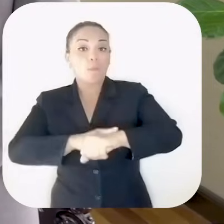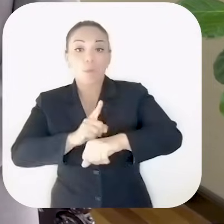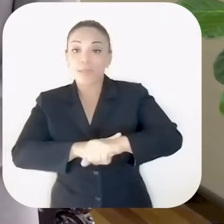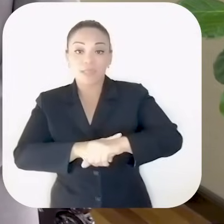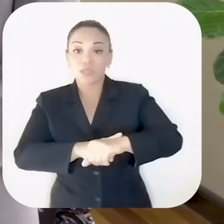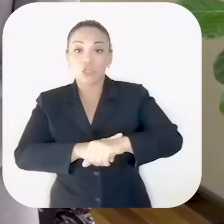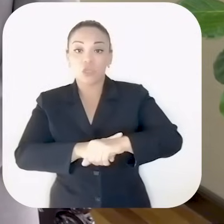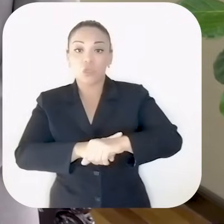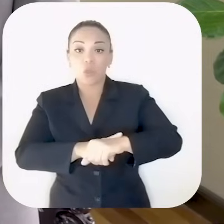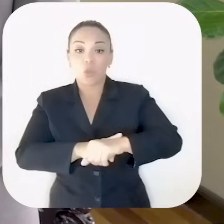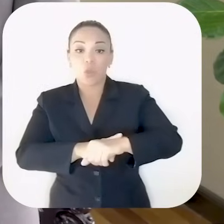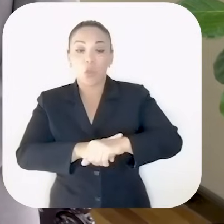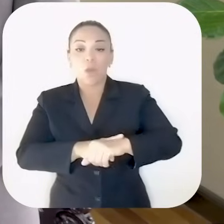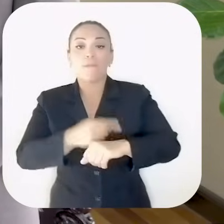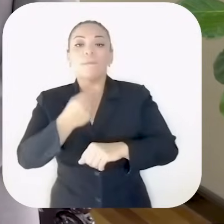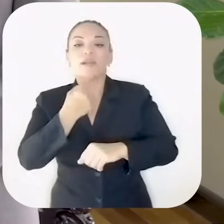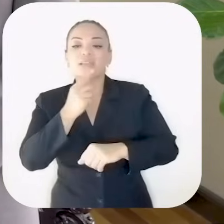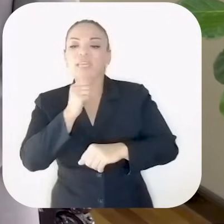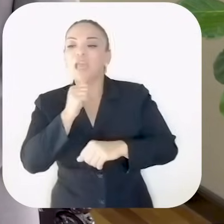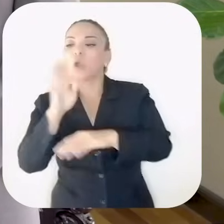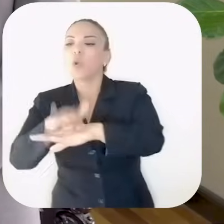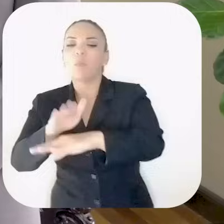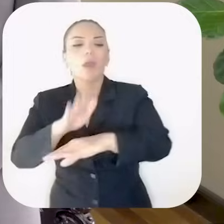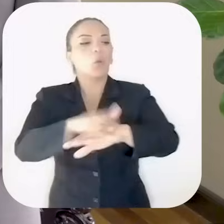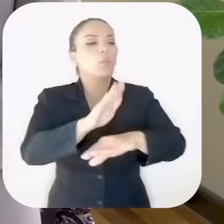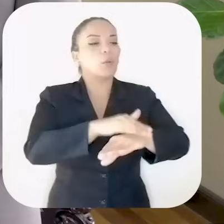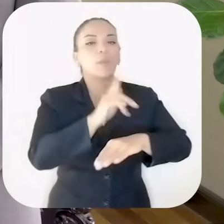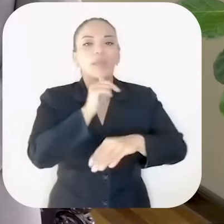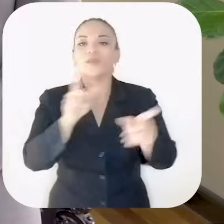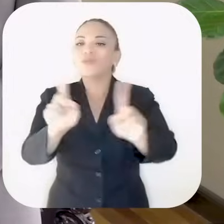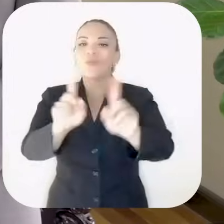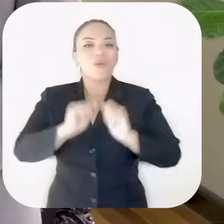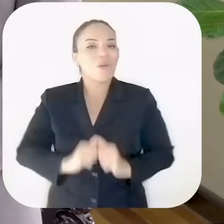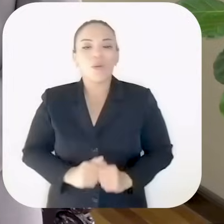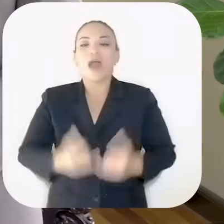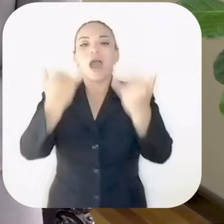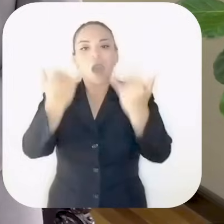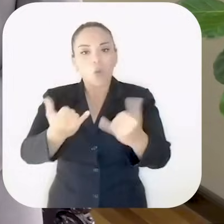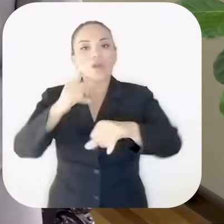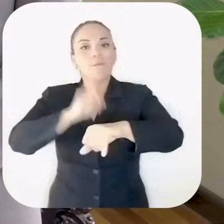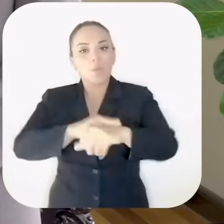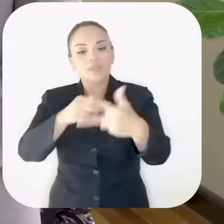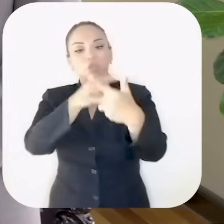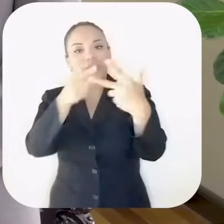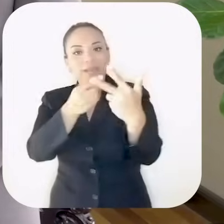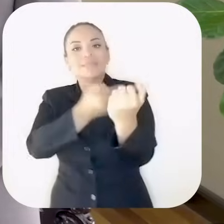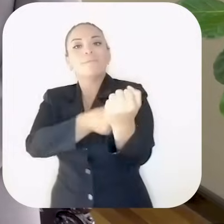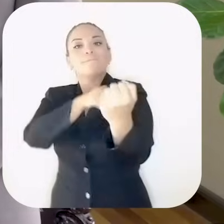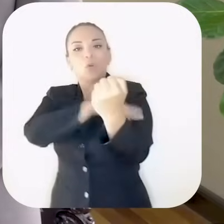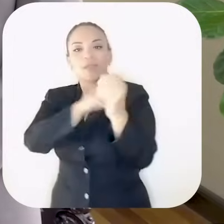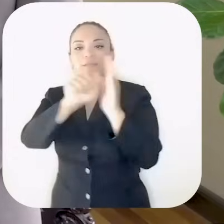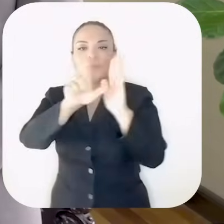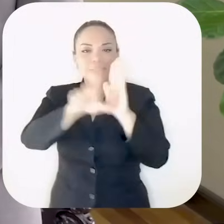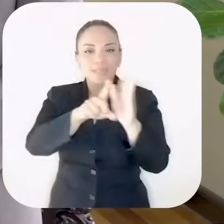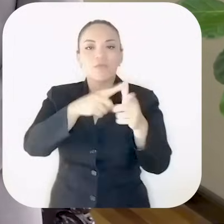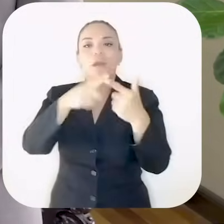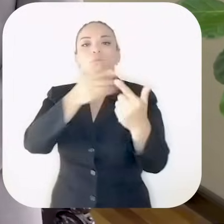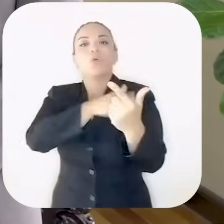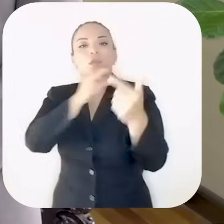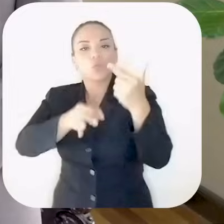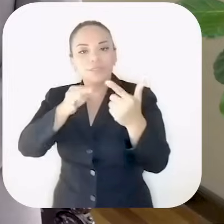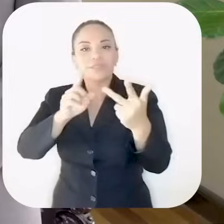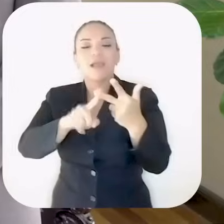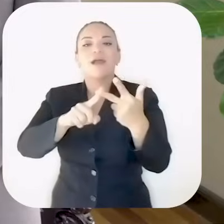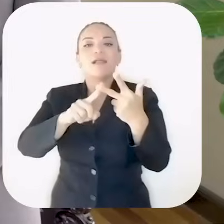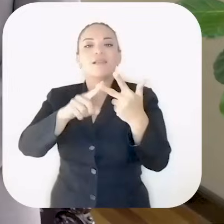para repartirnos la culpa. Es momento para que los tres poderes de la República acudan al llamado que está haciendo